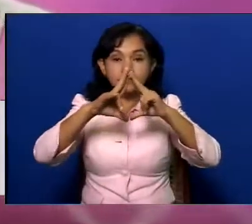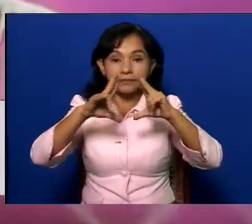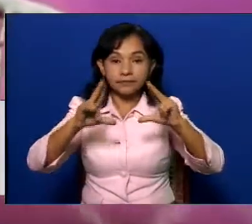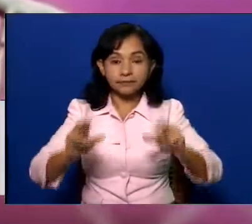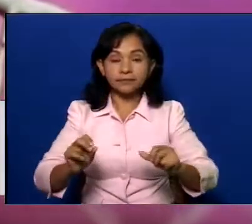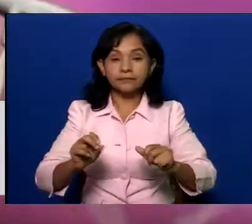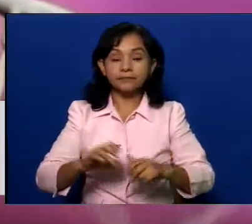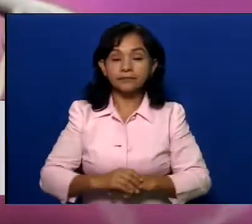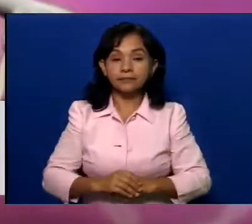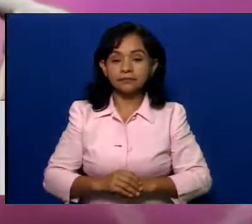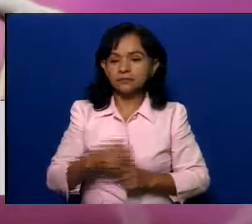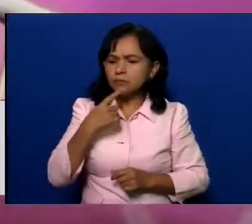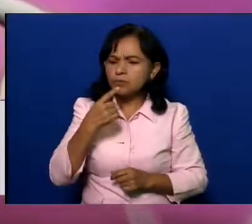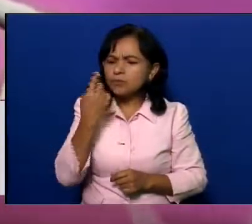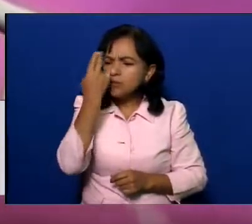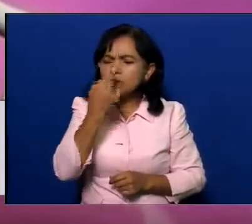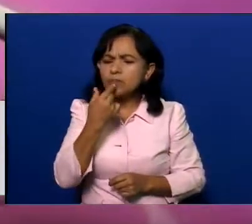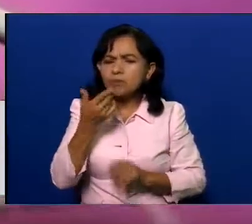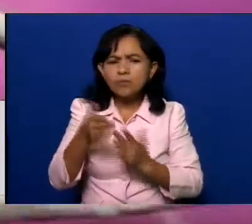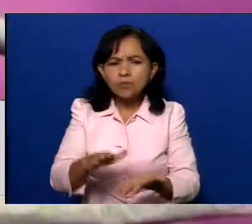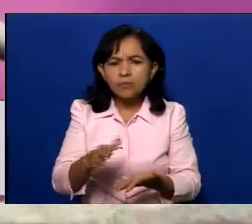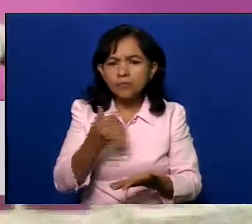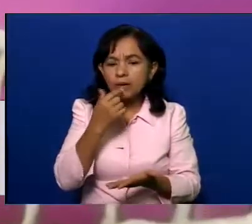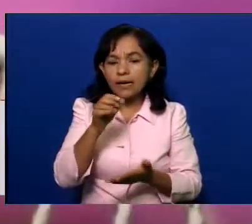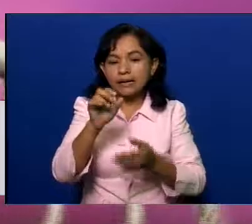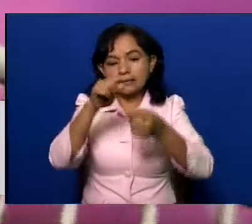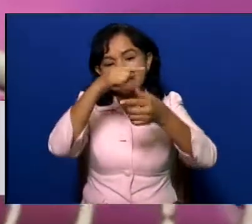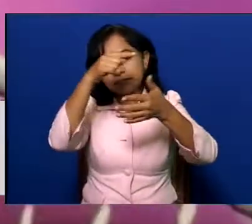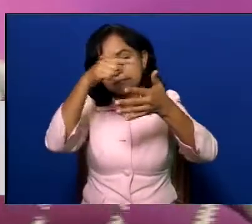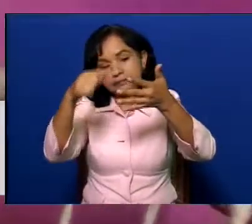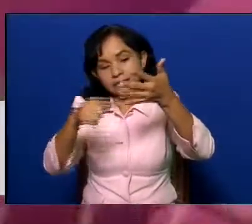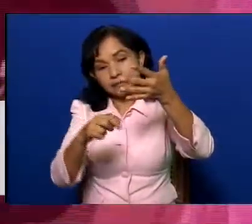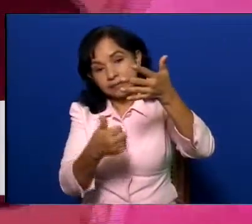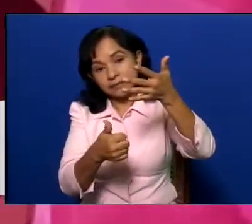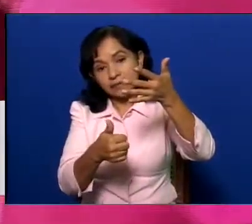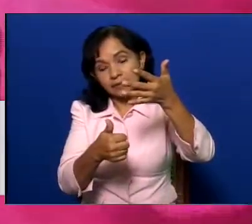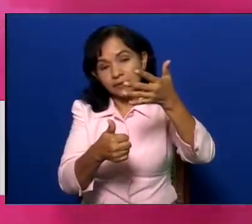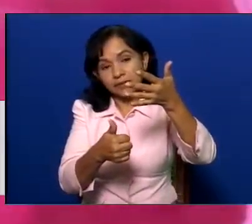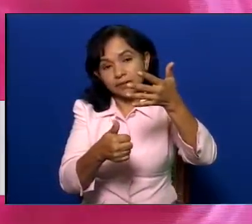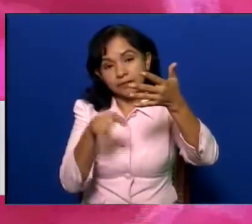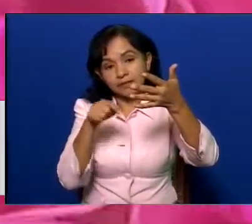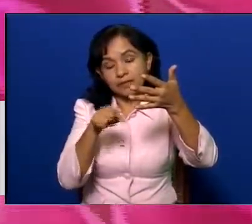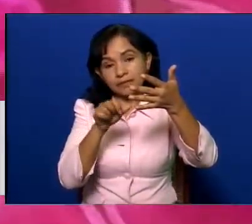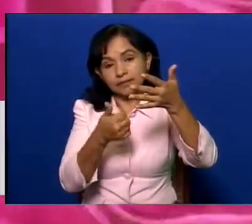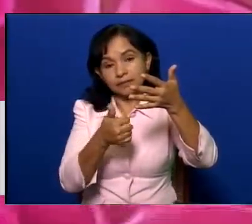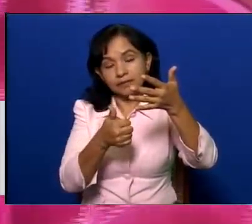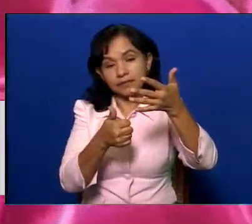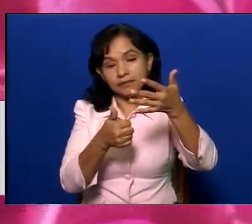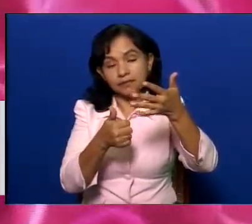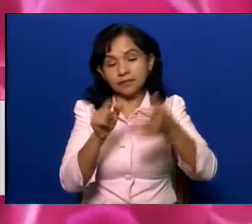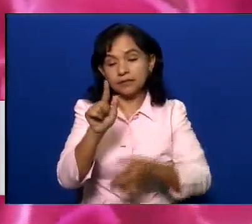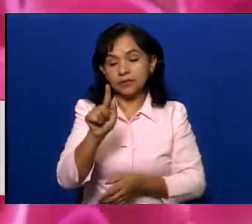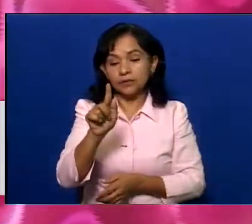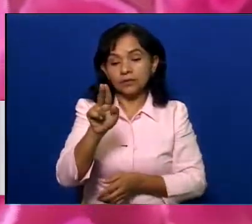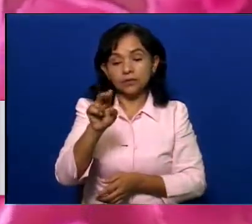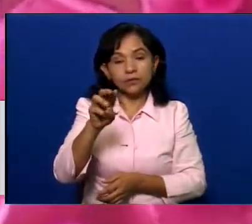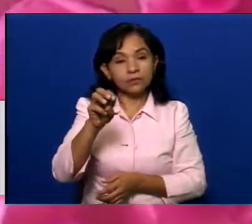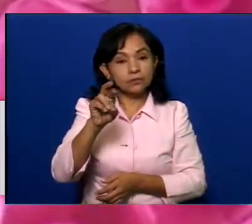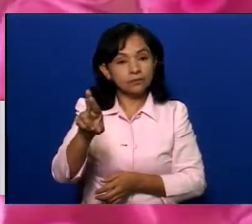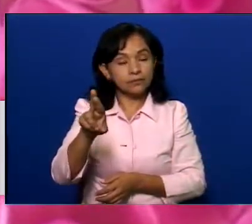se presentan. El sexto lugar, por ejemplo, lo ocupan los tumores y los